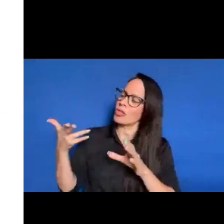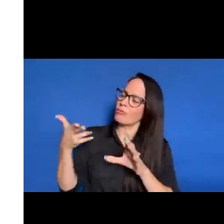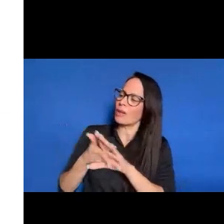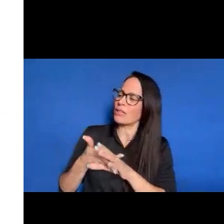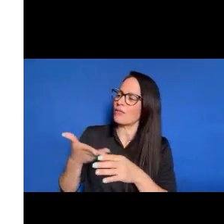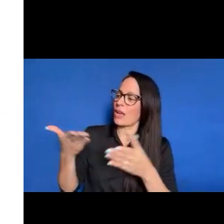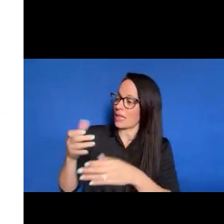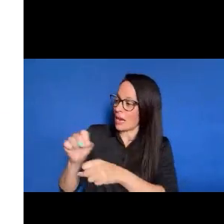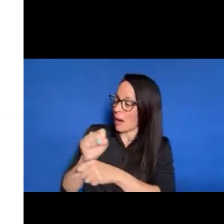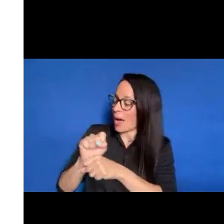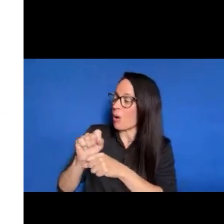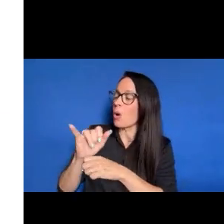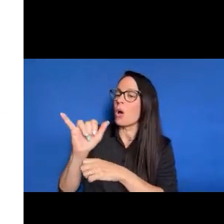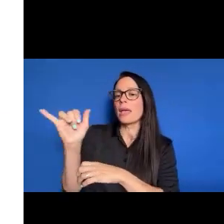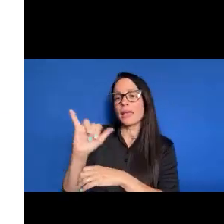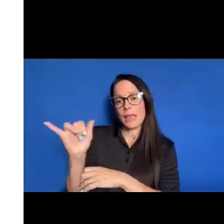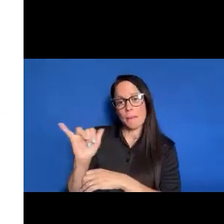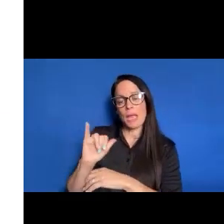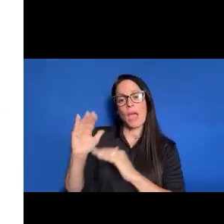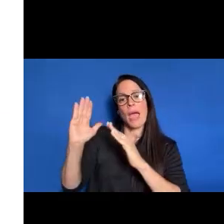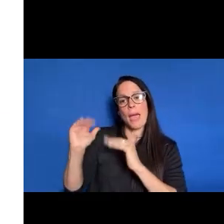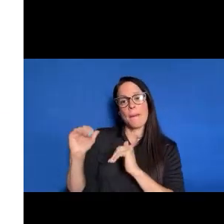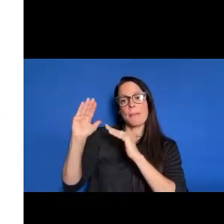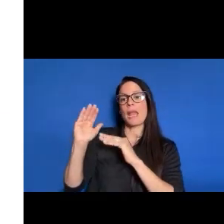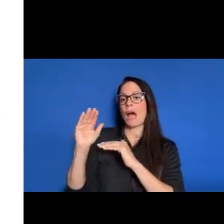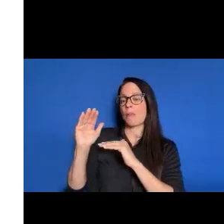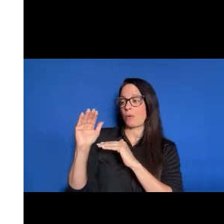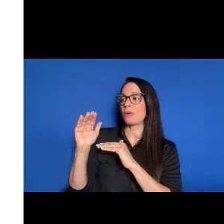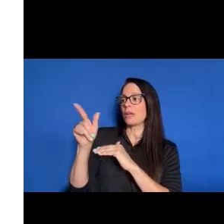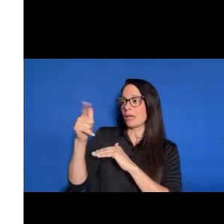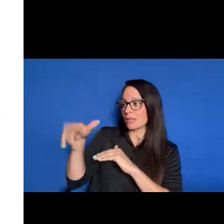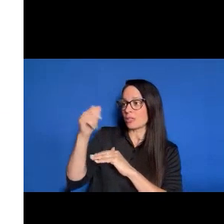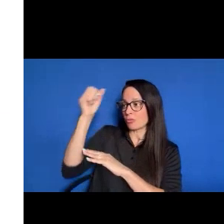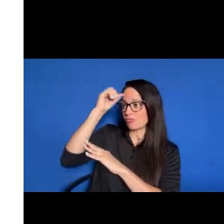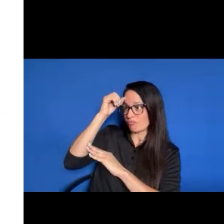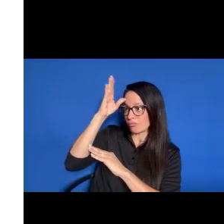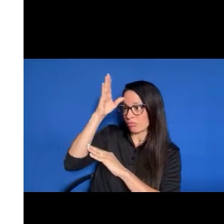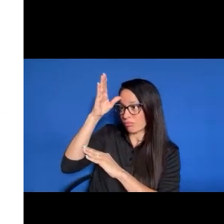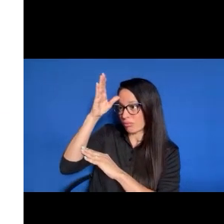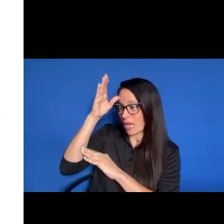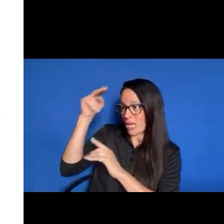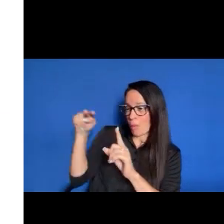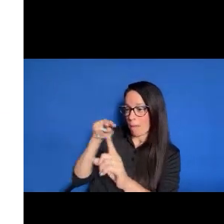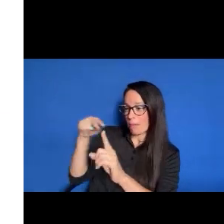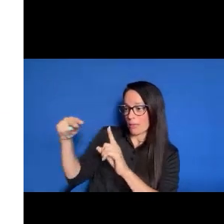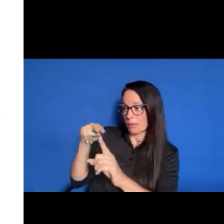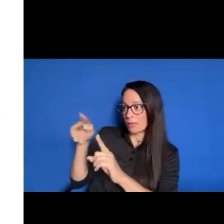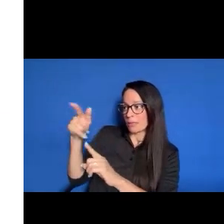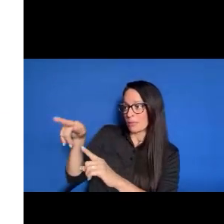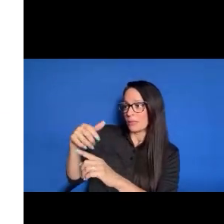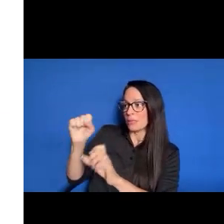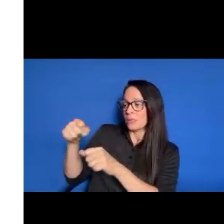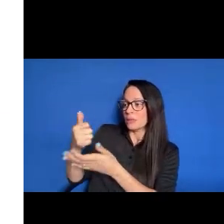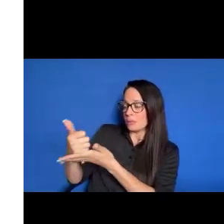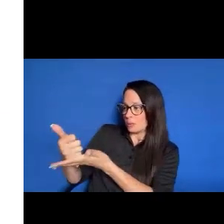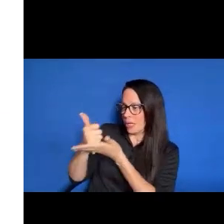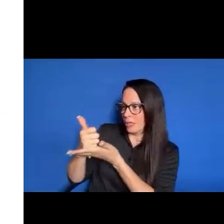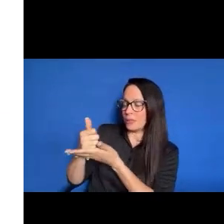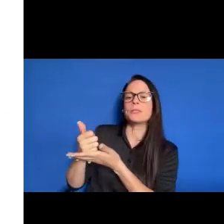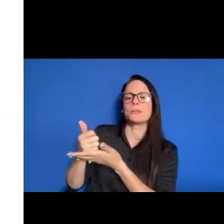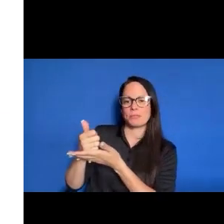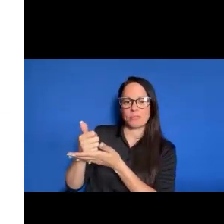también esperamos que de su expertise, conocimiento y perspectiva, pues también pueda añadir y contribuir, ¿verdad?, a que